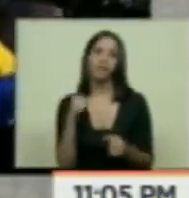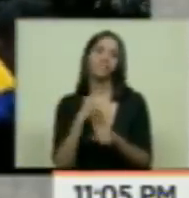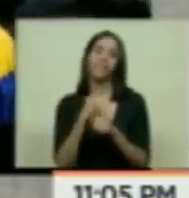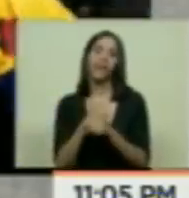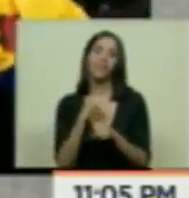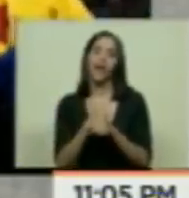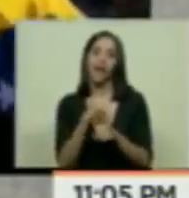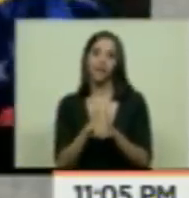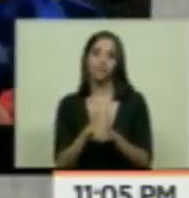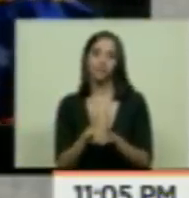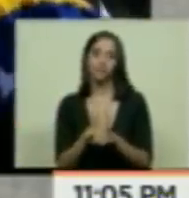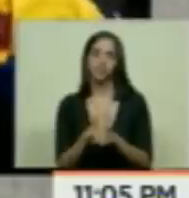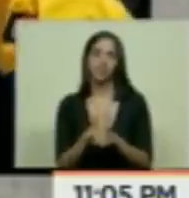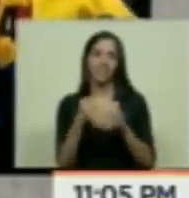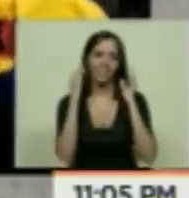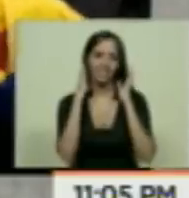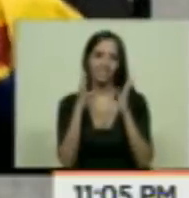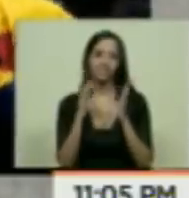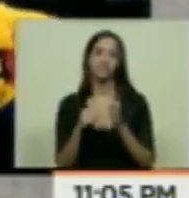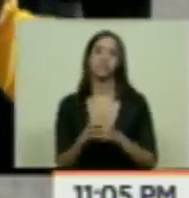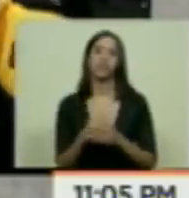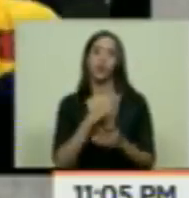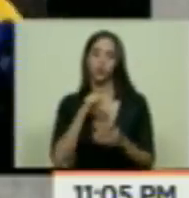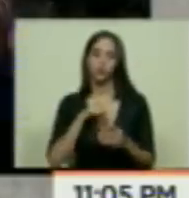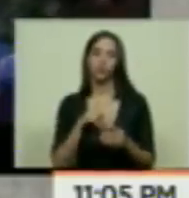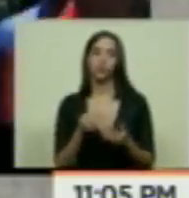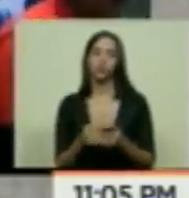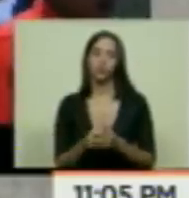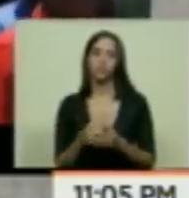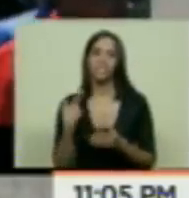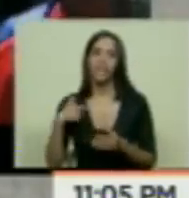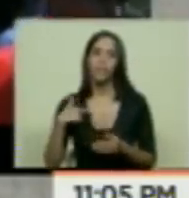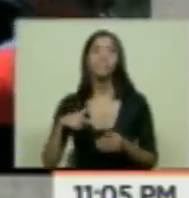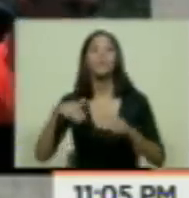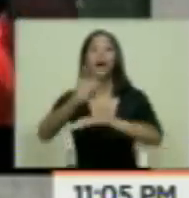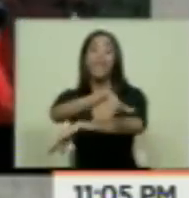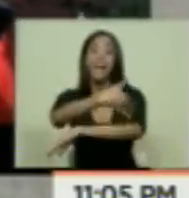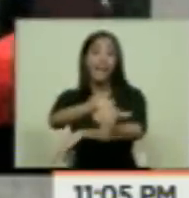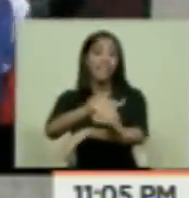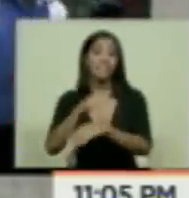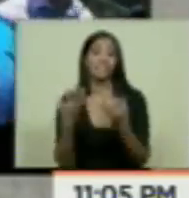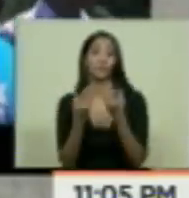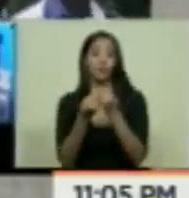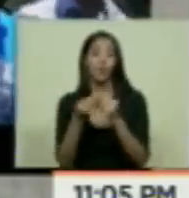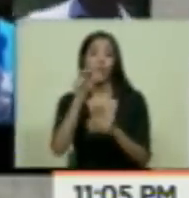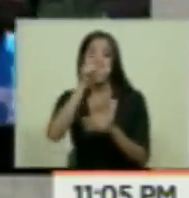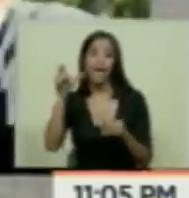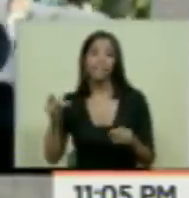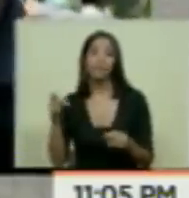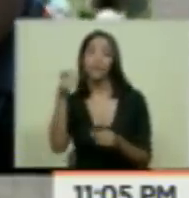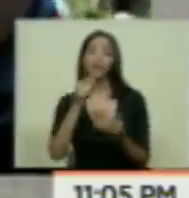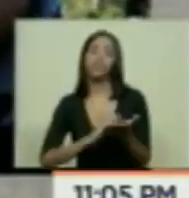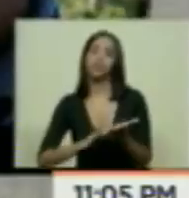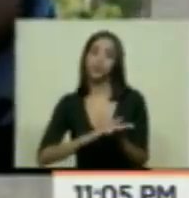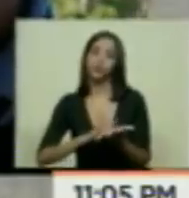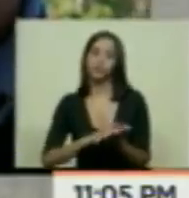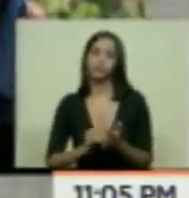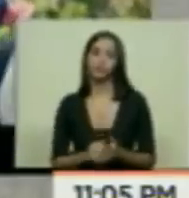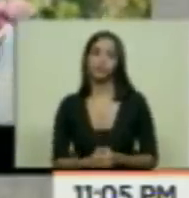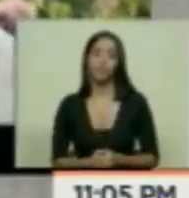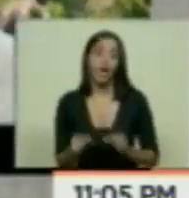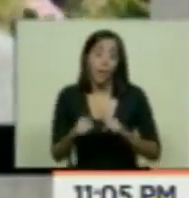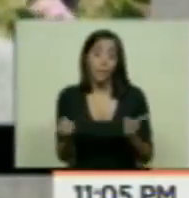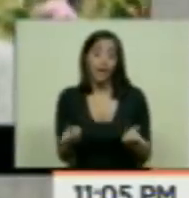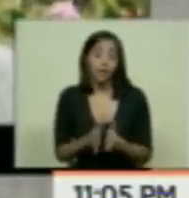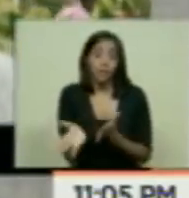atenciones con la complejidad tan grande que nosotros tenemos. Estamos en la calle, estamos con la gente, y estamos buscando la solución. ¿Pero qué pasa? Sin embargo,